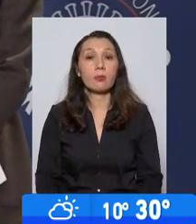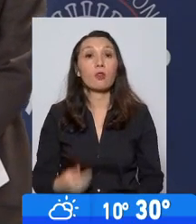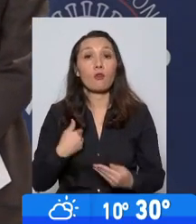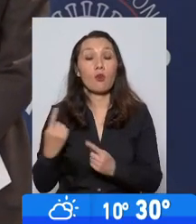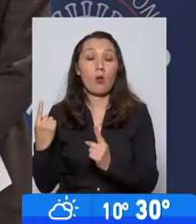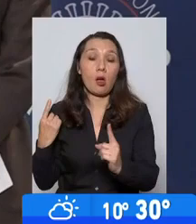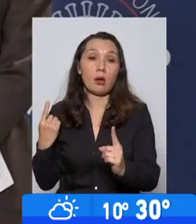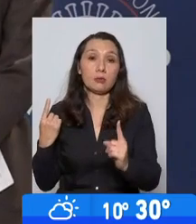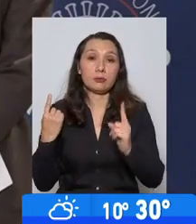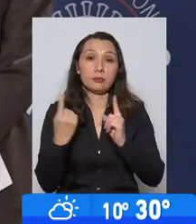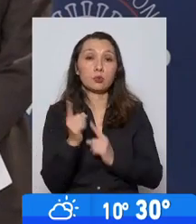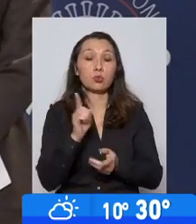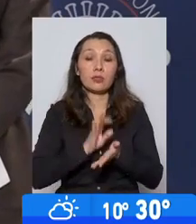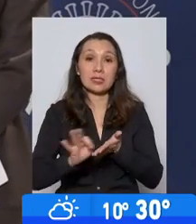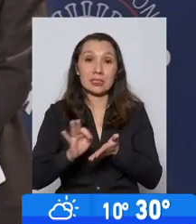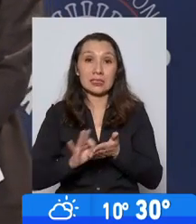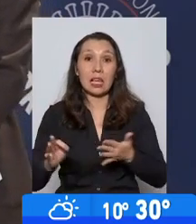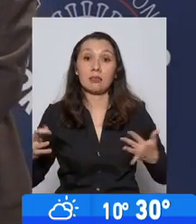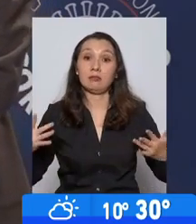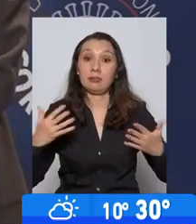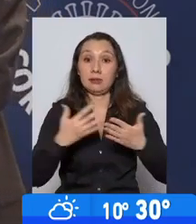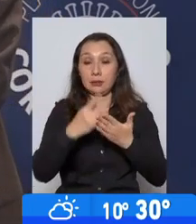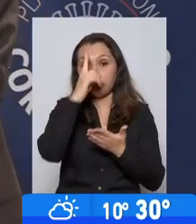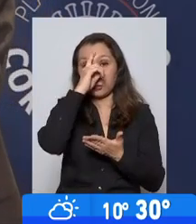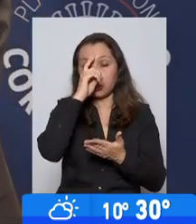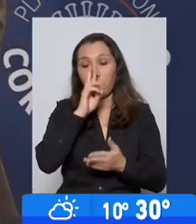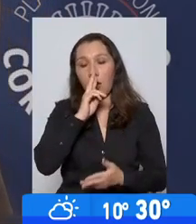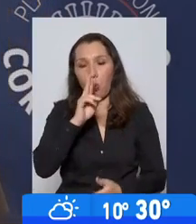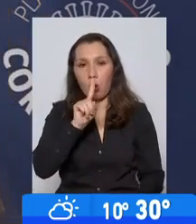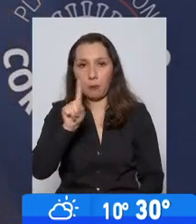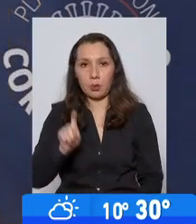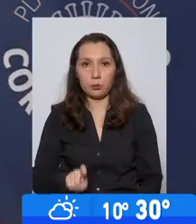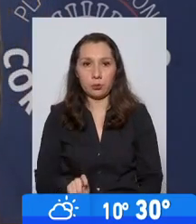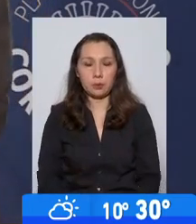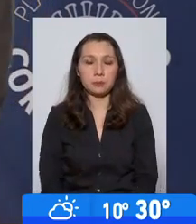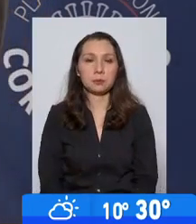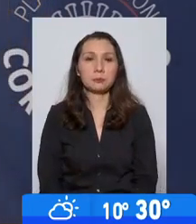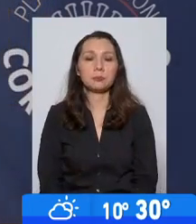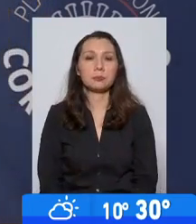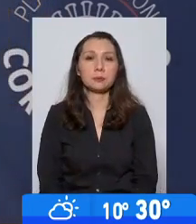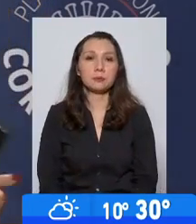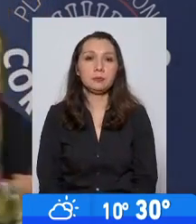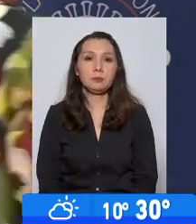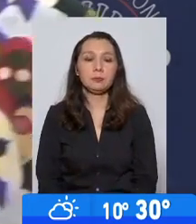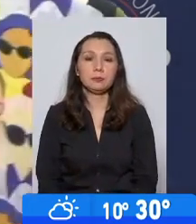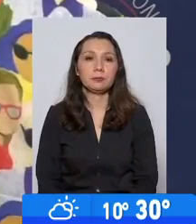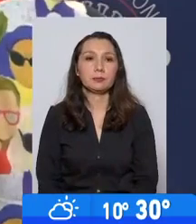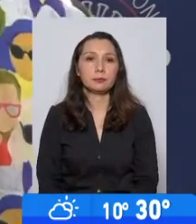Voy a dejar al subsecretario de Redes Asistenciales que responda a una de las preguntas.